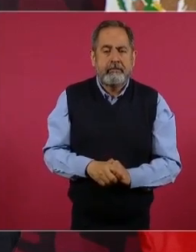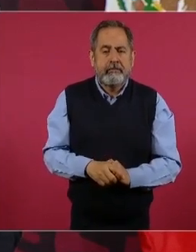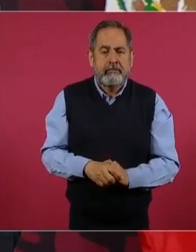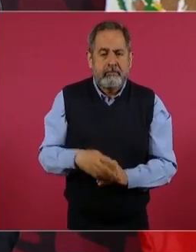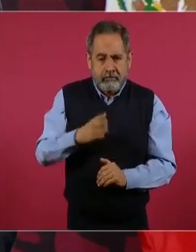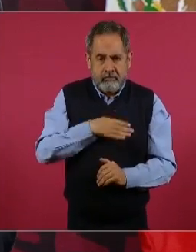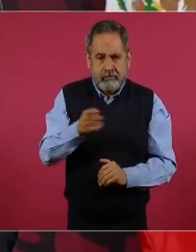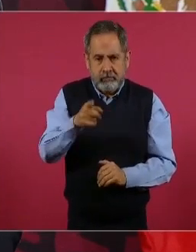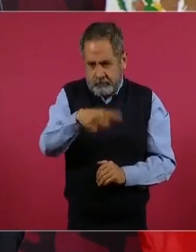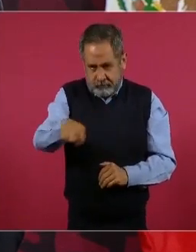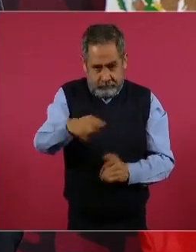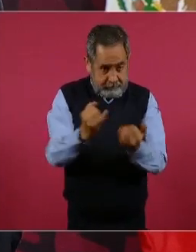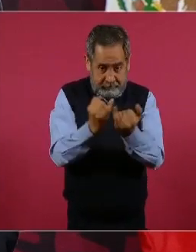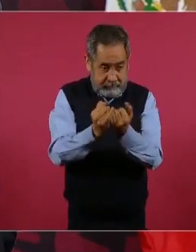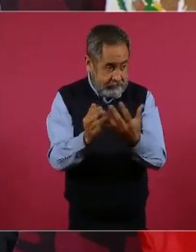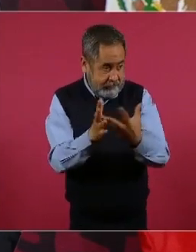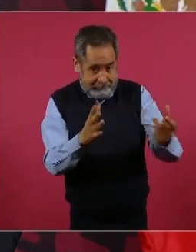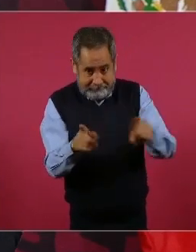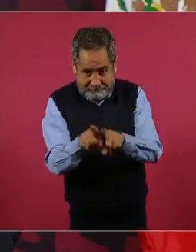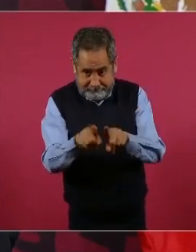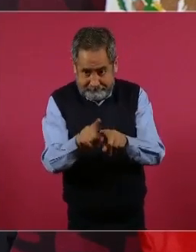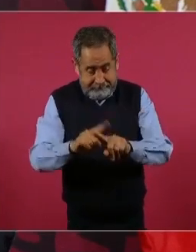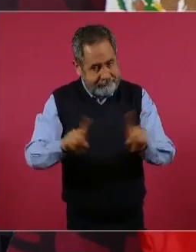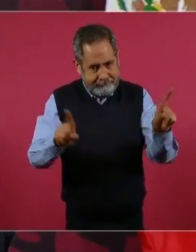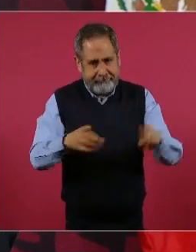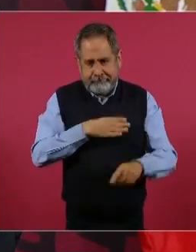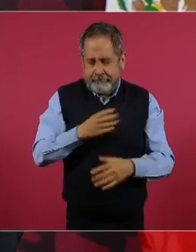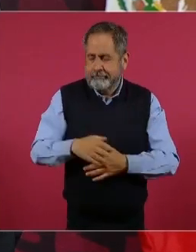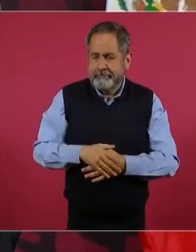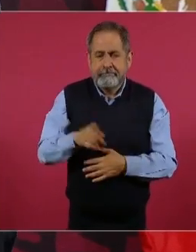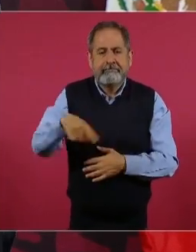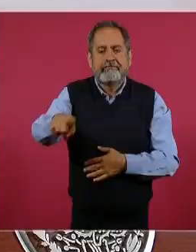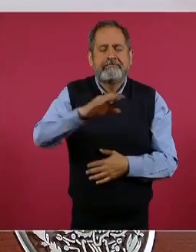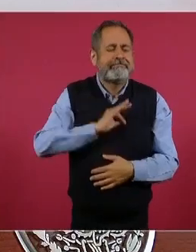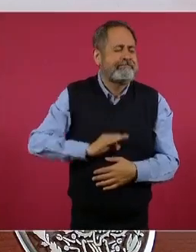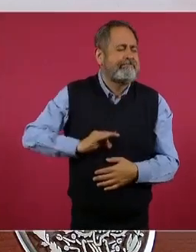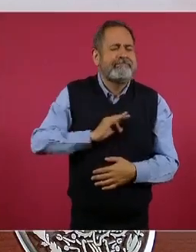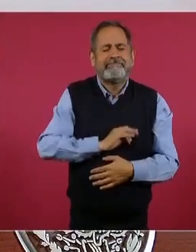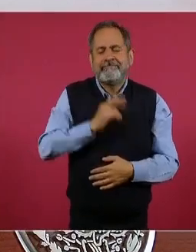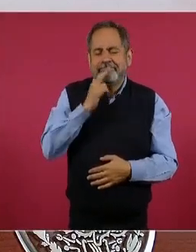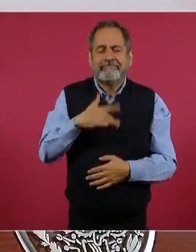qué bueno que no sean ustedes así, qué felices deben de ser,